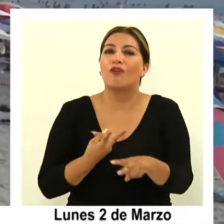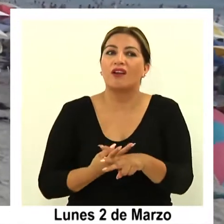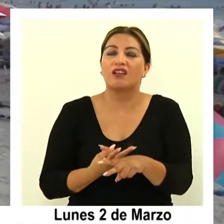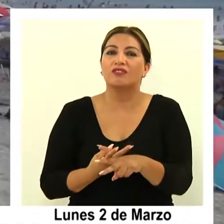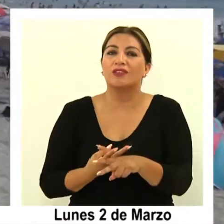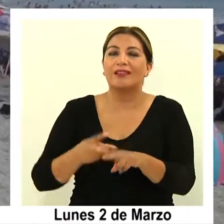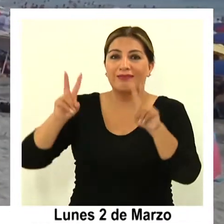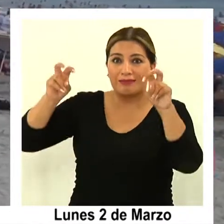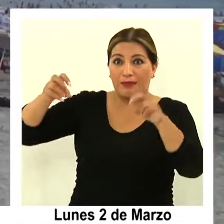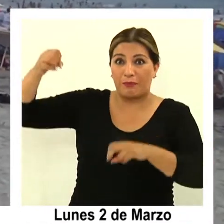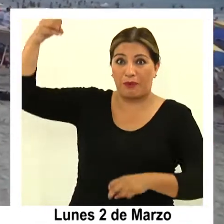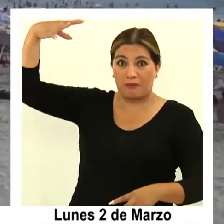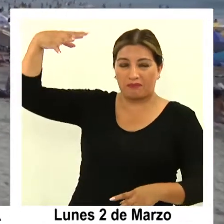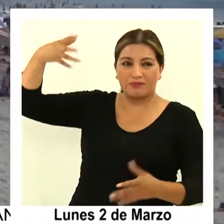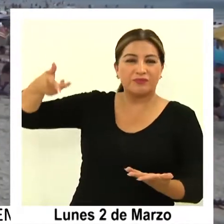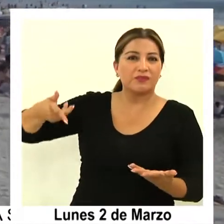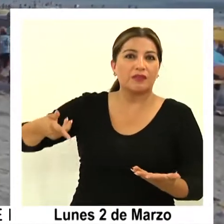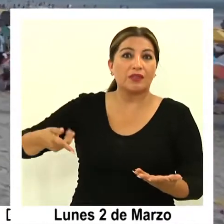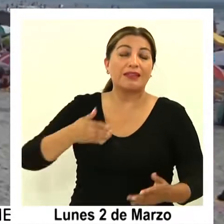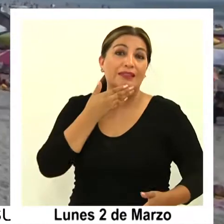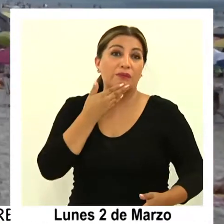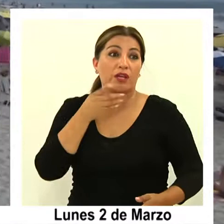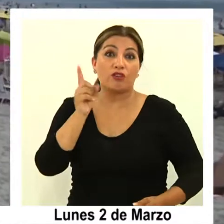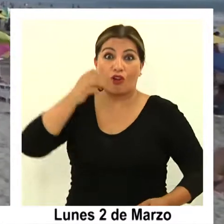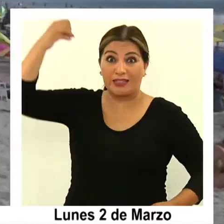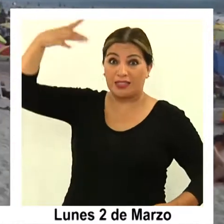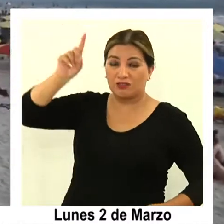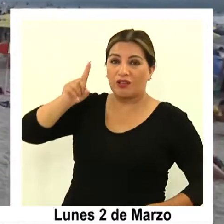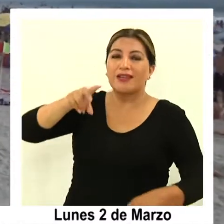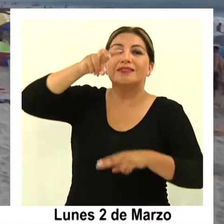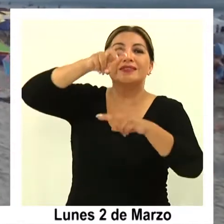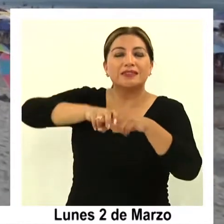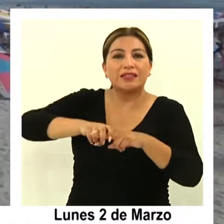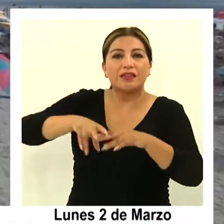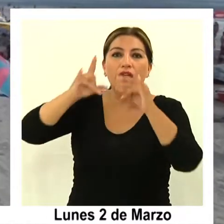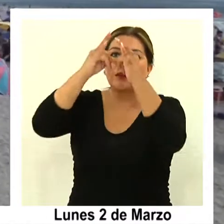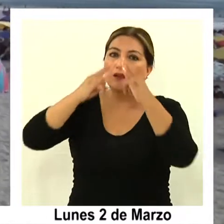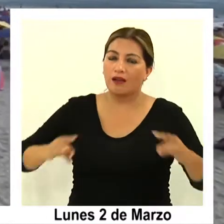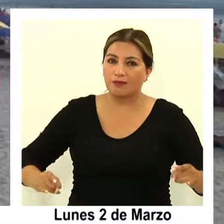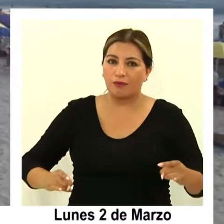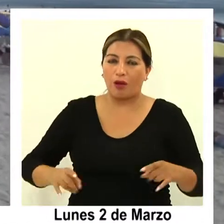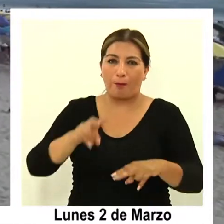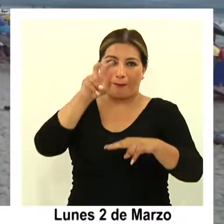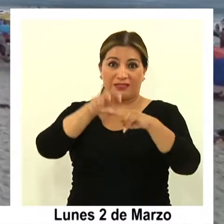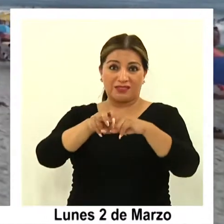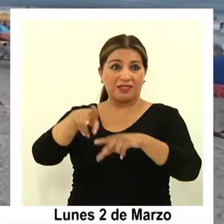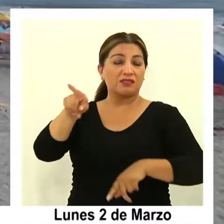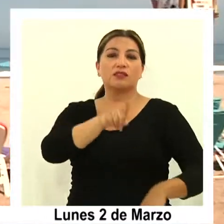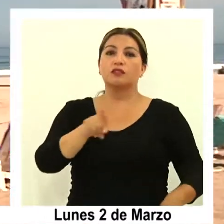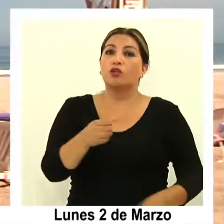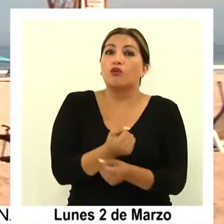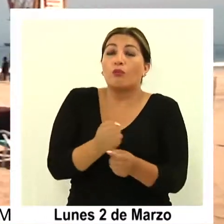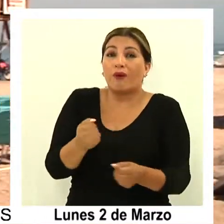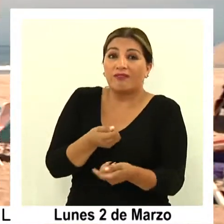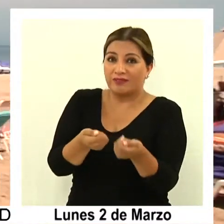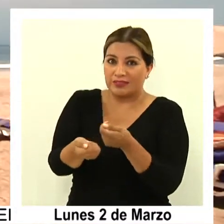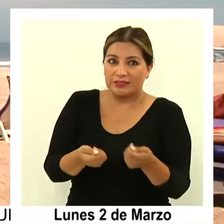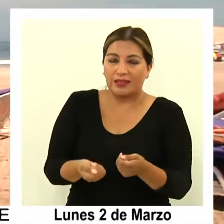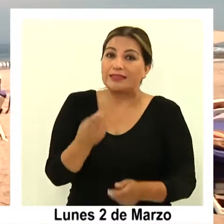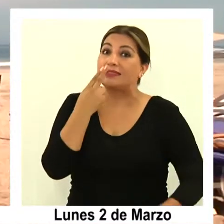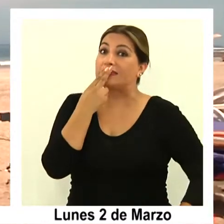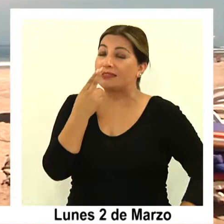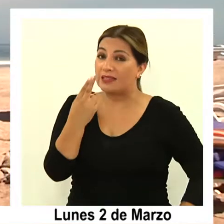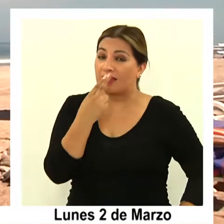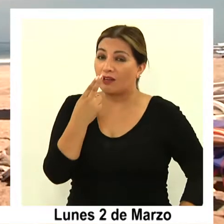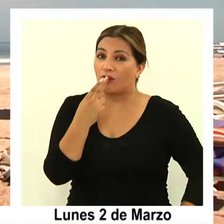arriendo de artículos playeros con excepción de quitasoles, sillas, carpas o reposeras. Tampoco se pueden